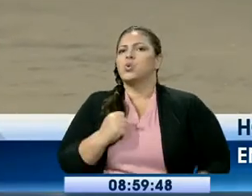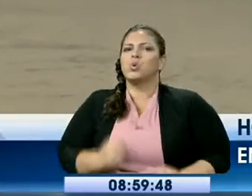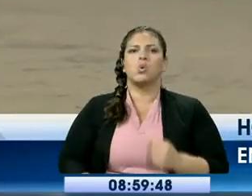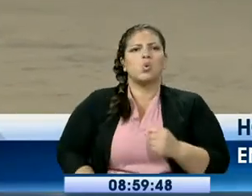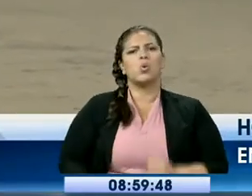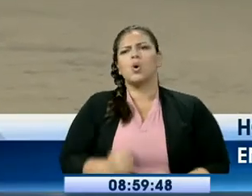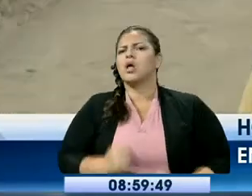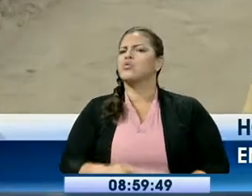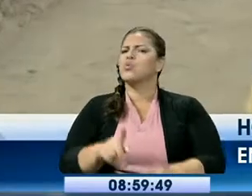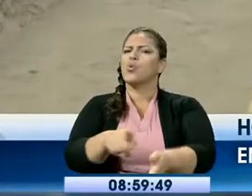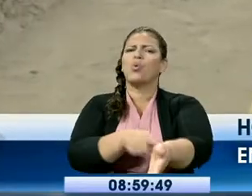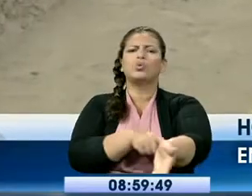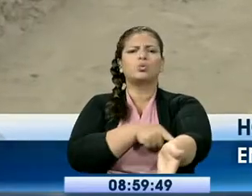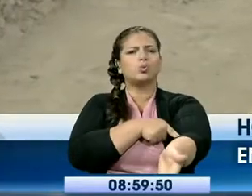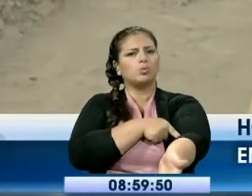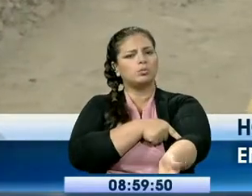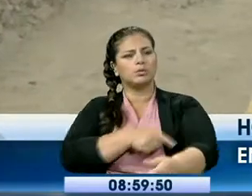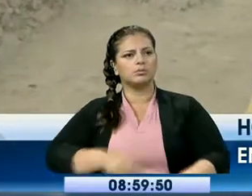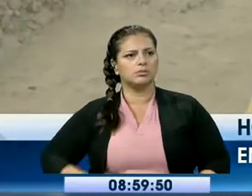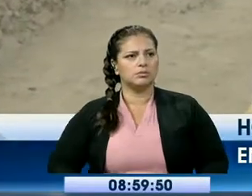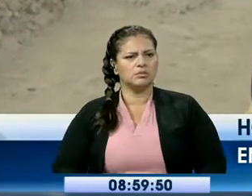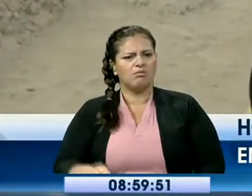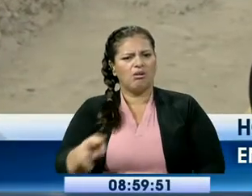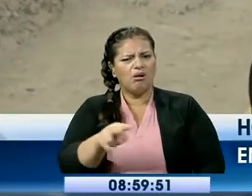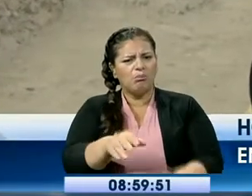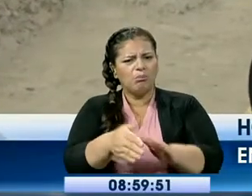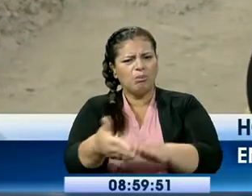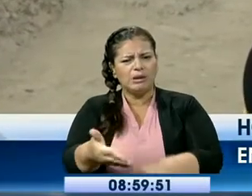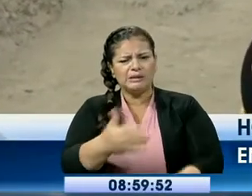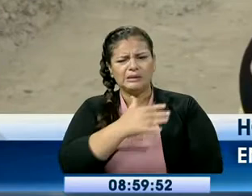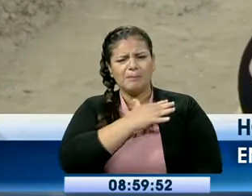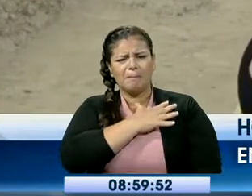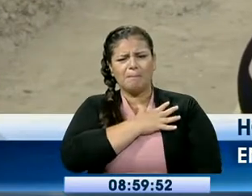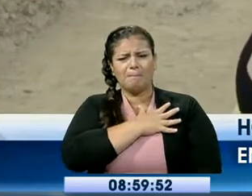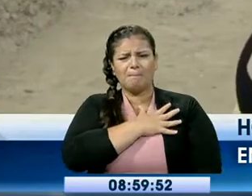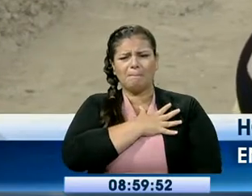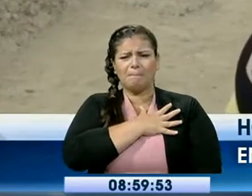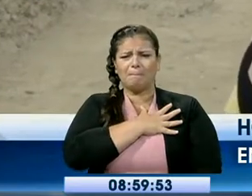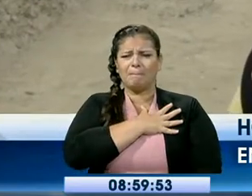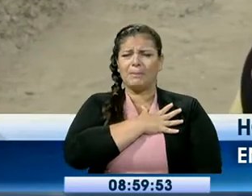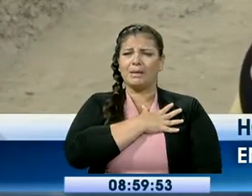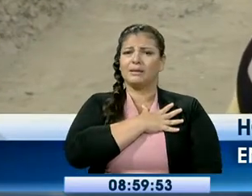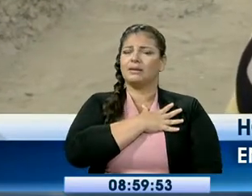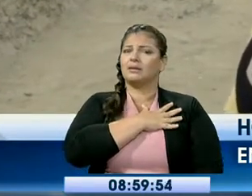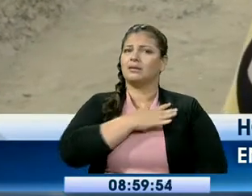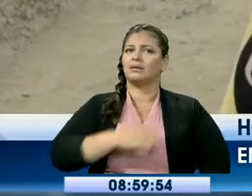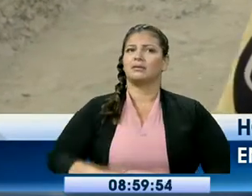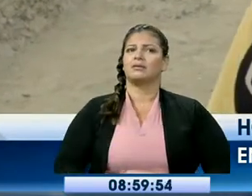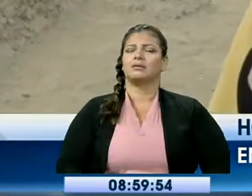estaba la marea baja. O sea, qué pena, la realidad, pues nos enluta a los familiares, sobre todo al